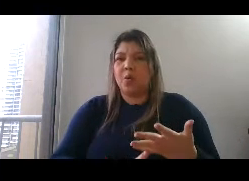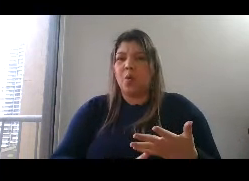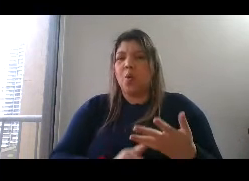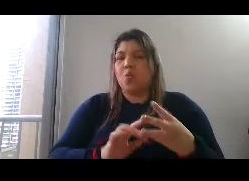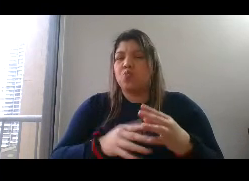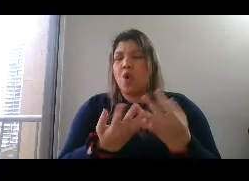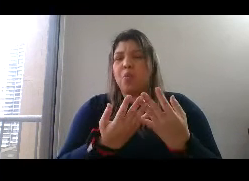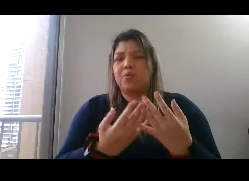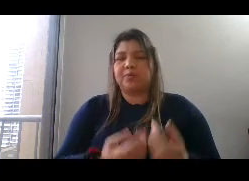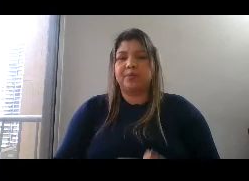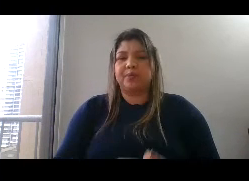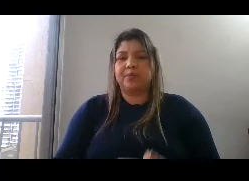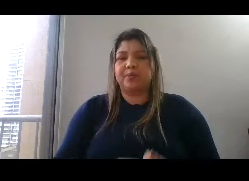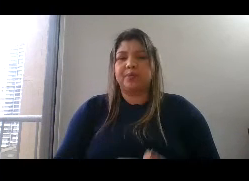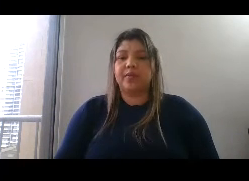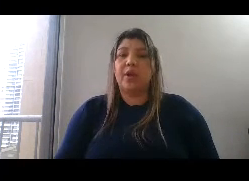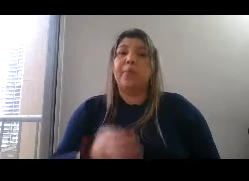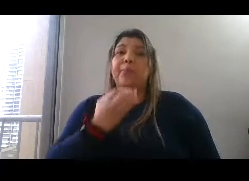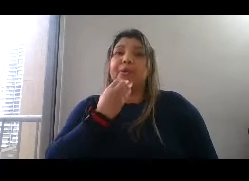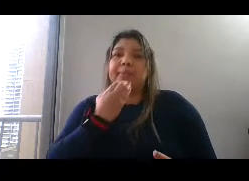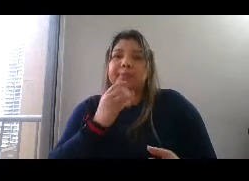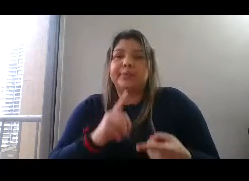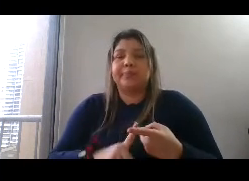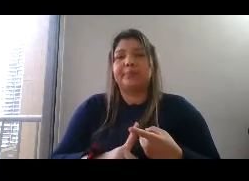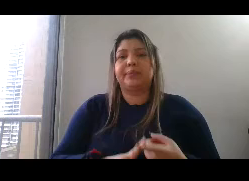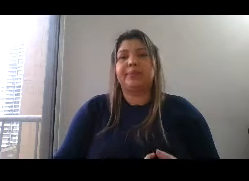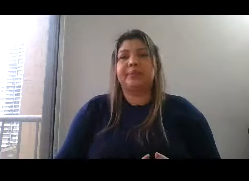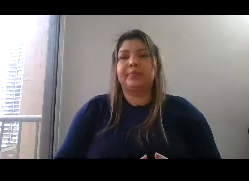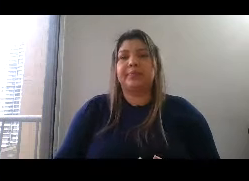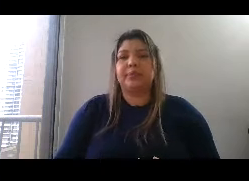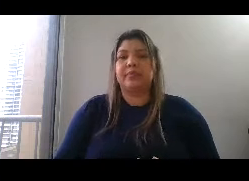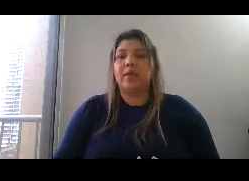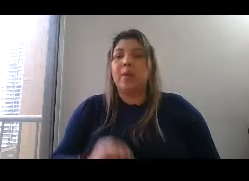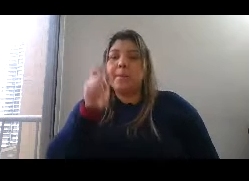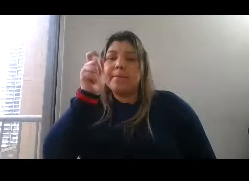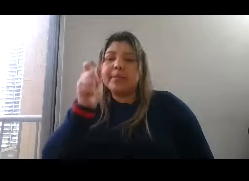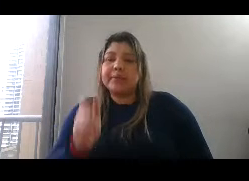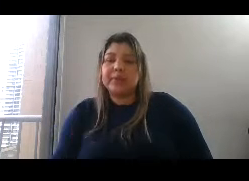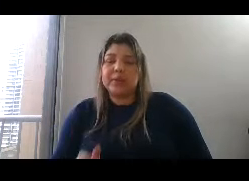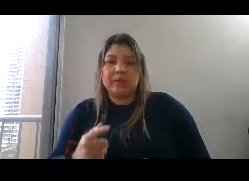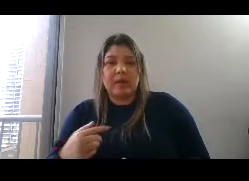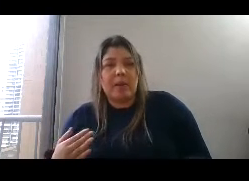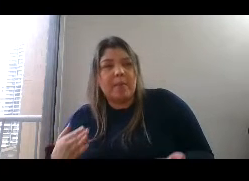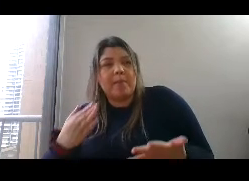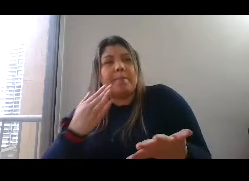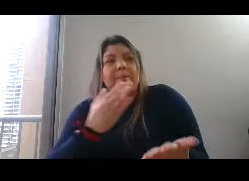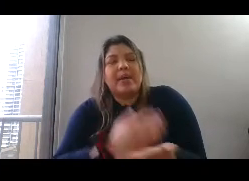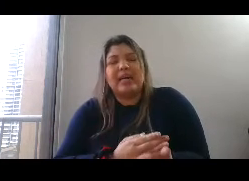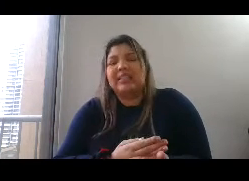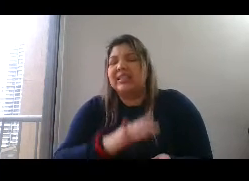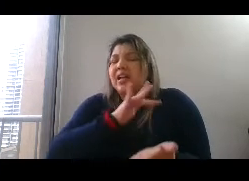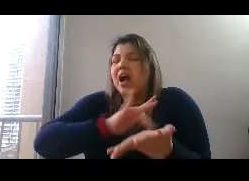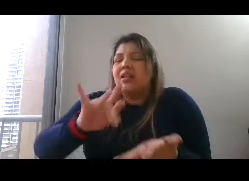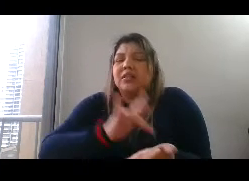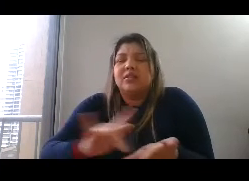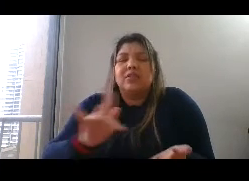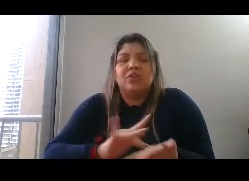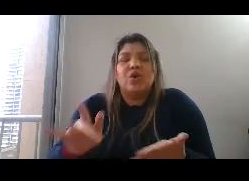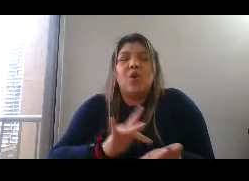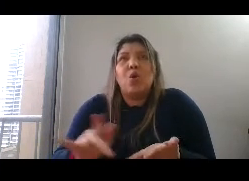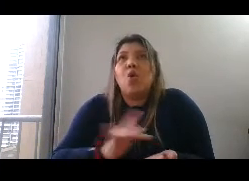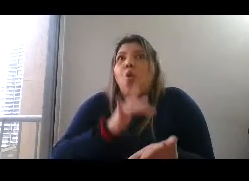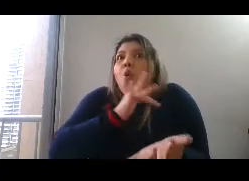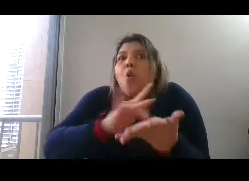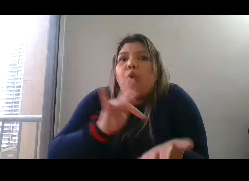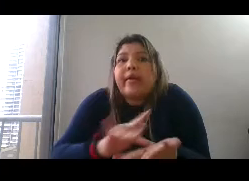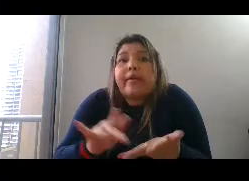atención. Ejemplo, cuando nosotros tenemos ese paciente que requiere una atención inmediata, que está en peligro su vida,